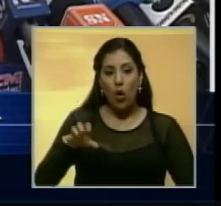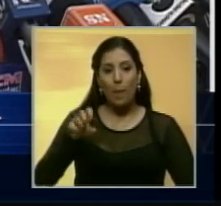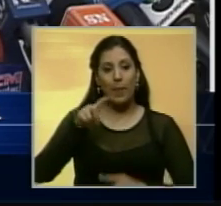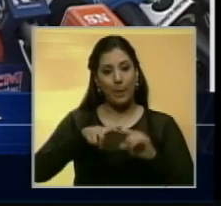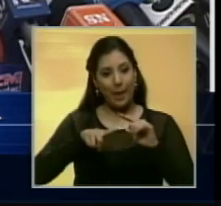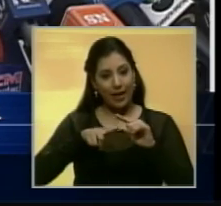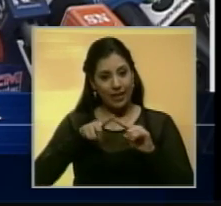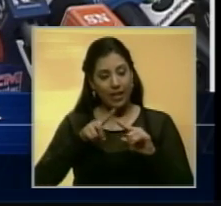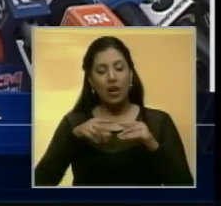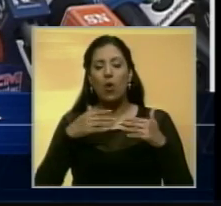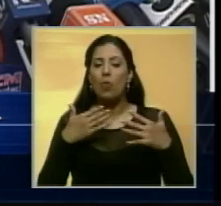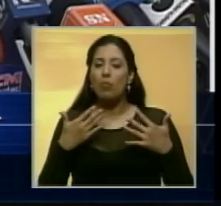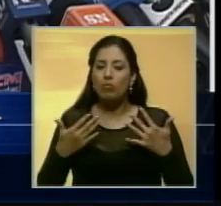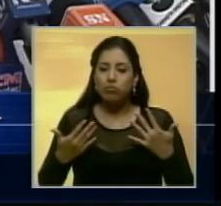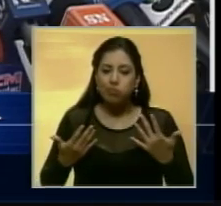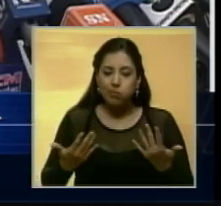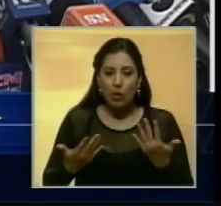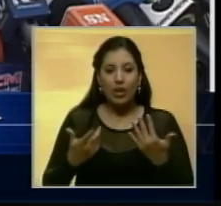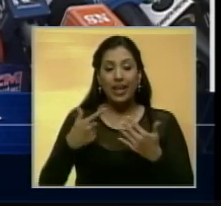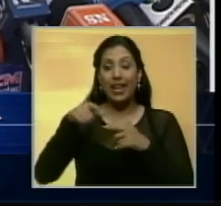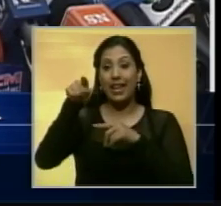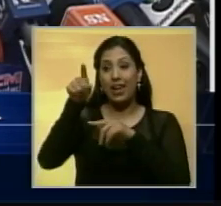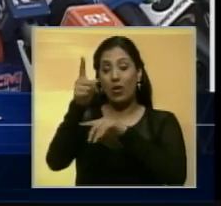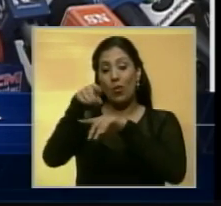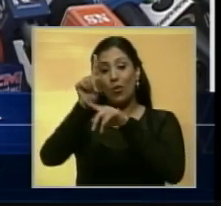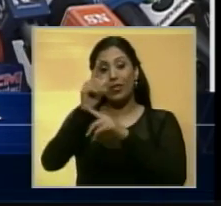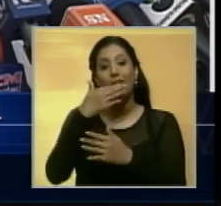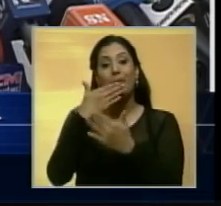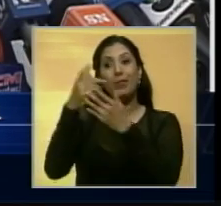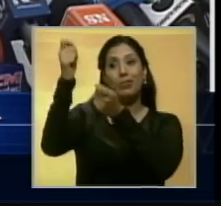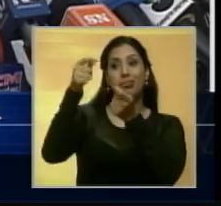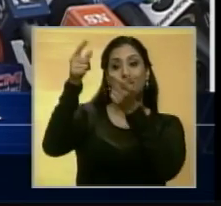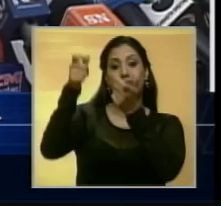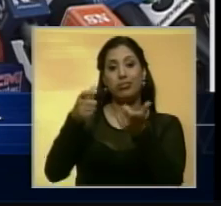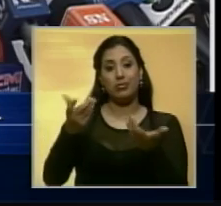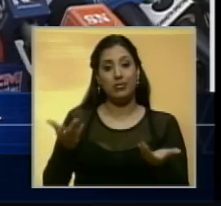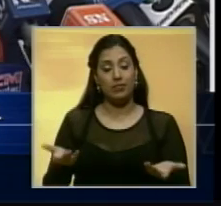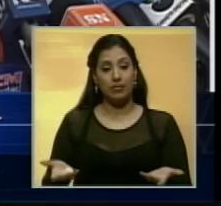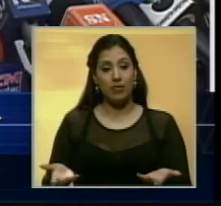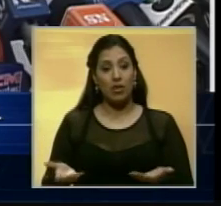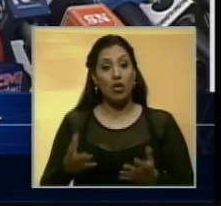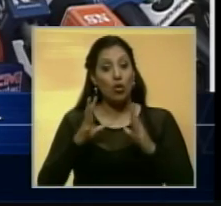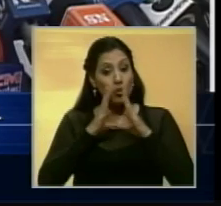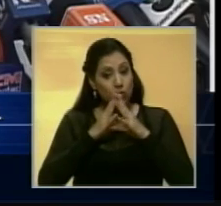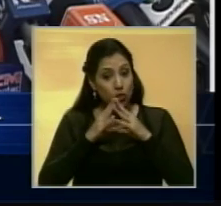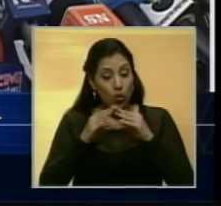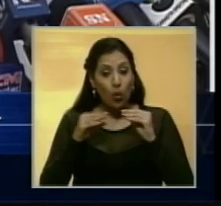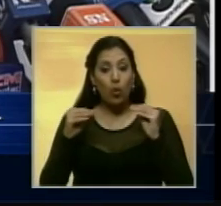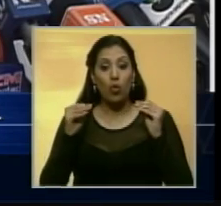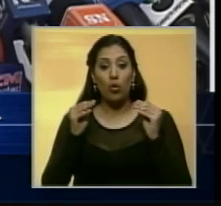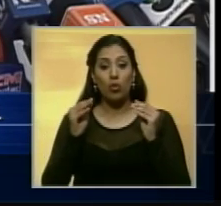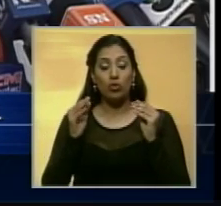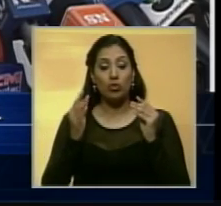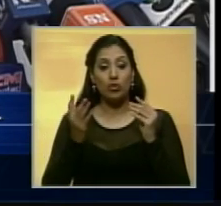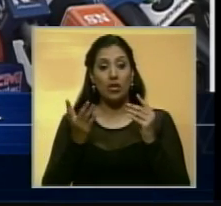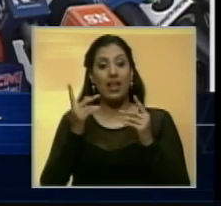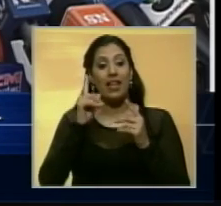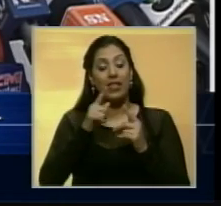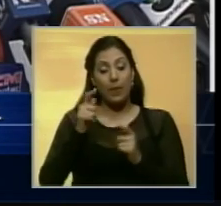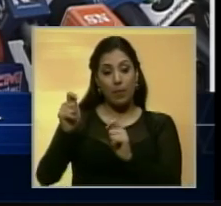prima porque es él el único autorizado para importar. En todos estos casos,